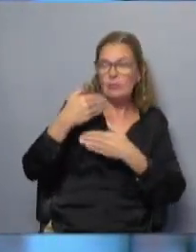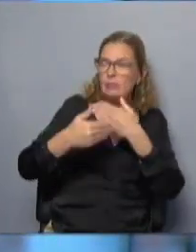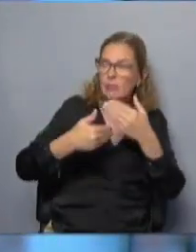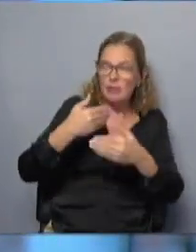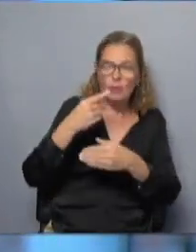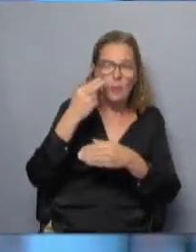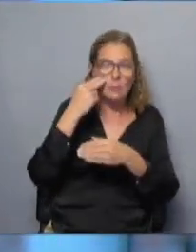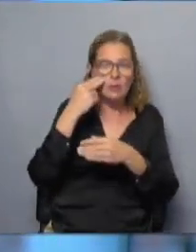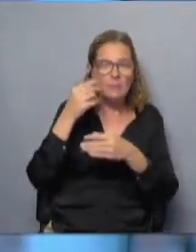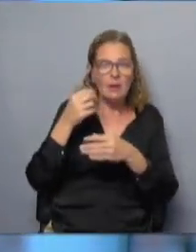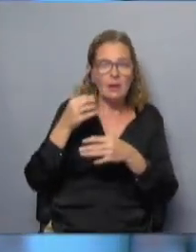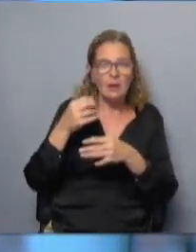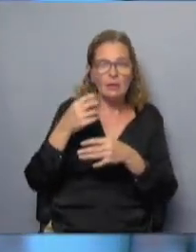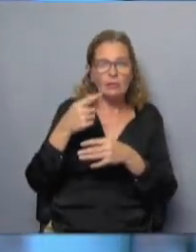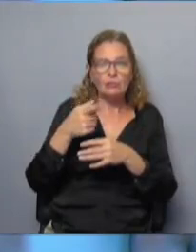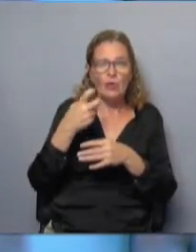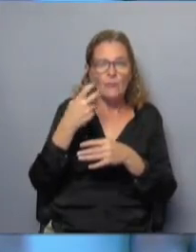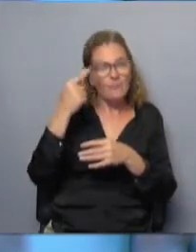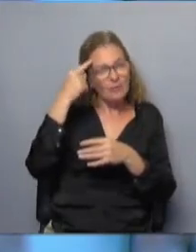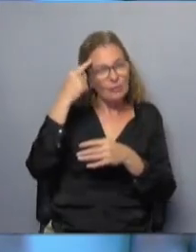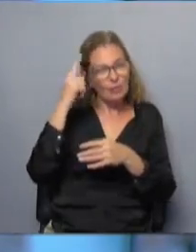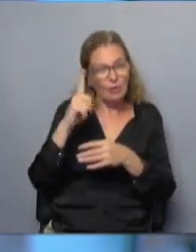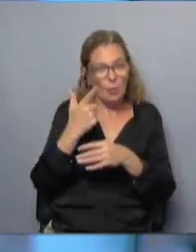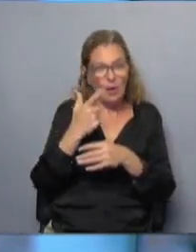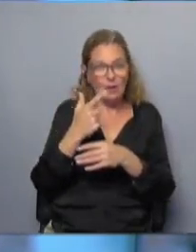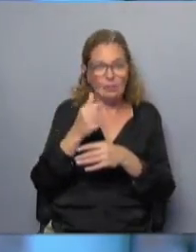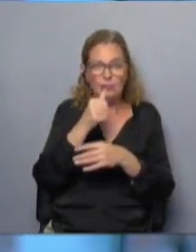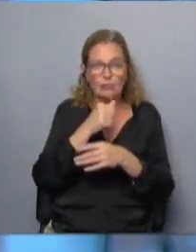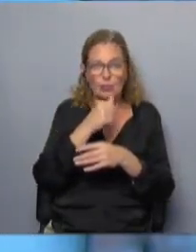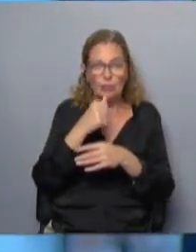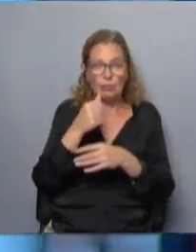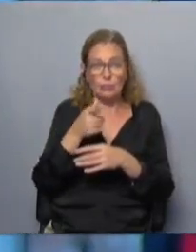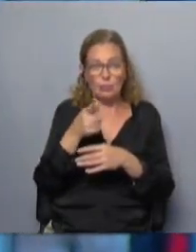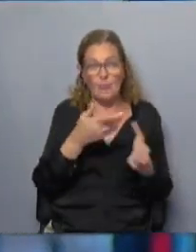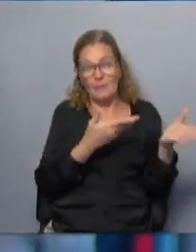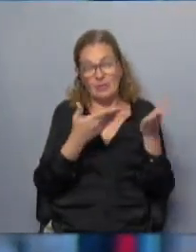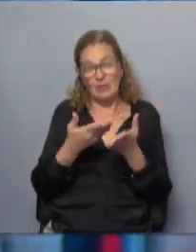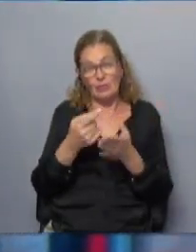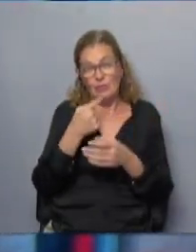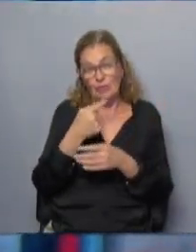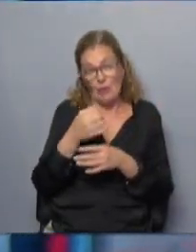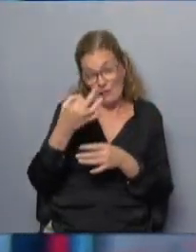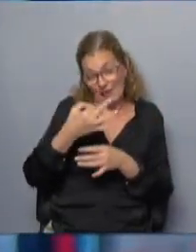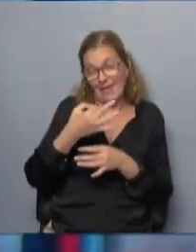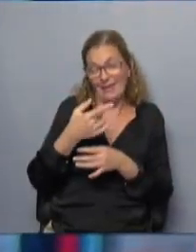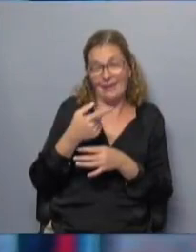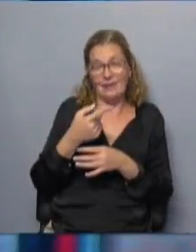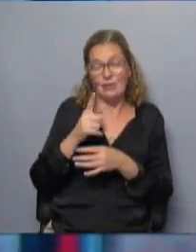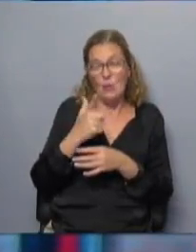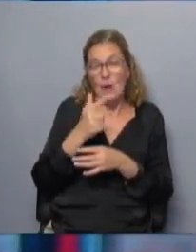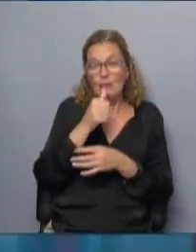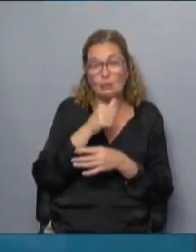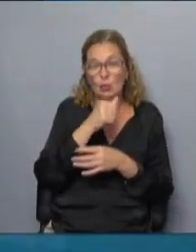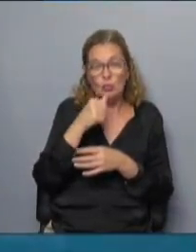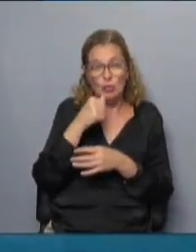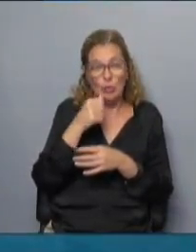serio de seguridad que lo que no tiene solución voy a hacer más drástico total tu me invitas te yo creo que no hay solución en la seguridad